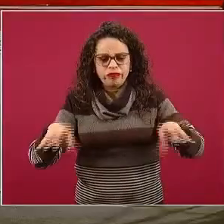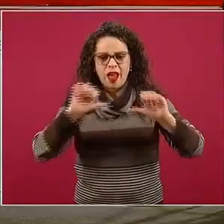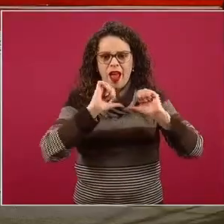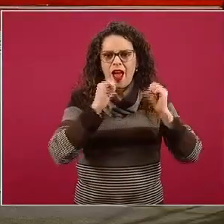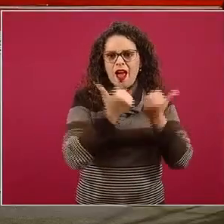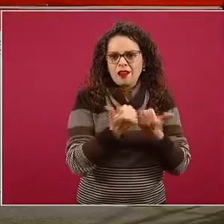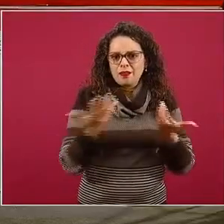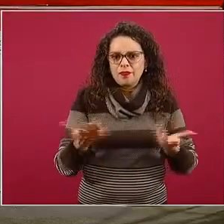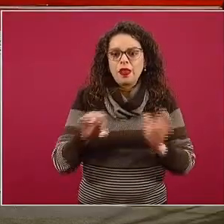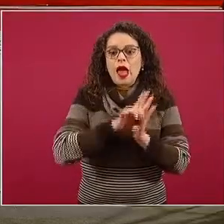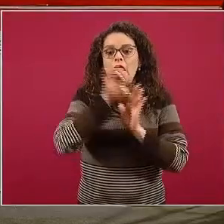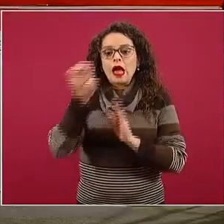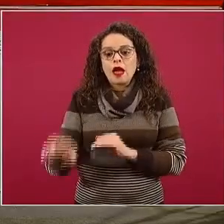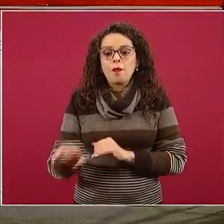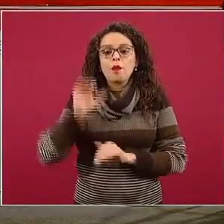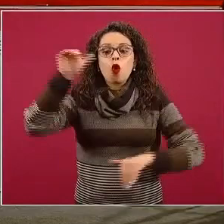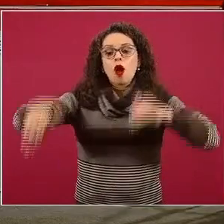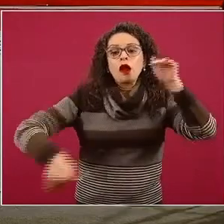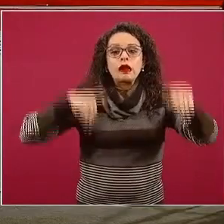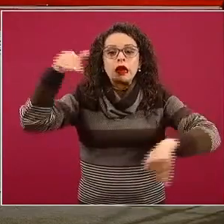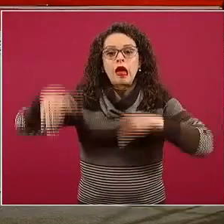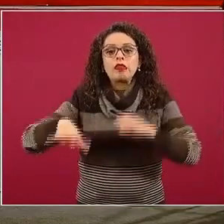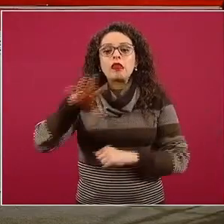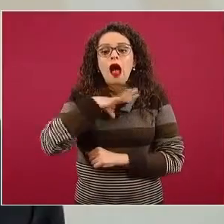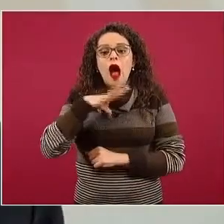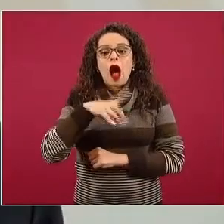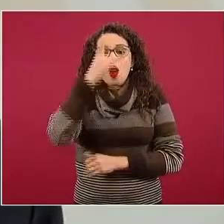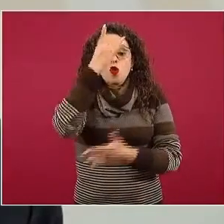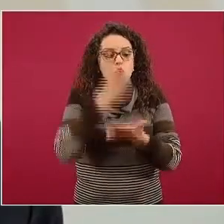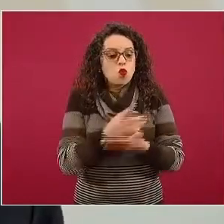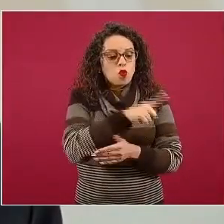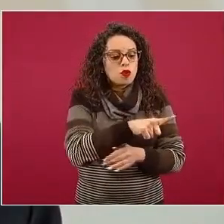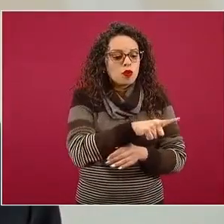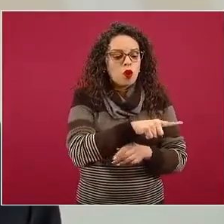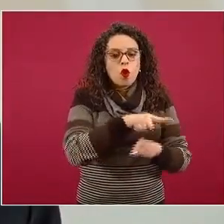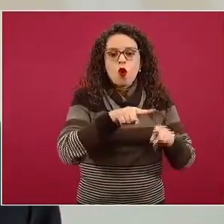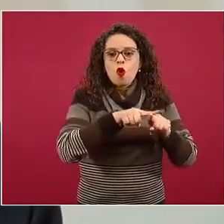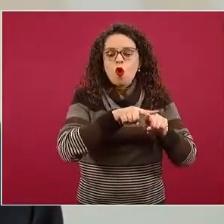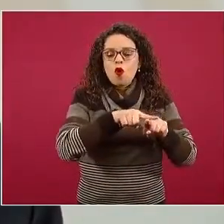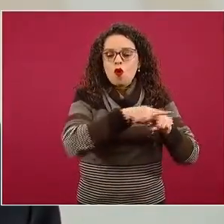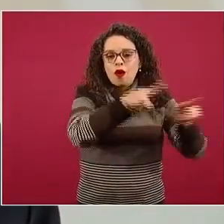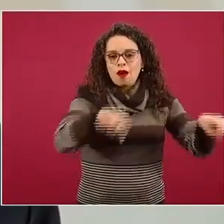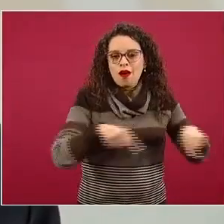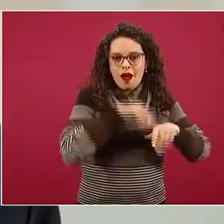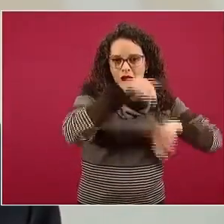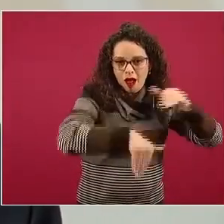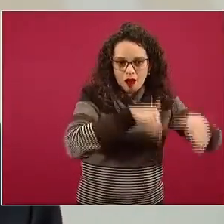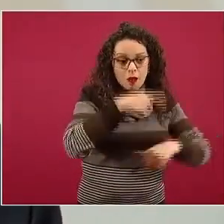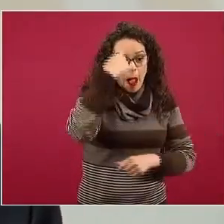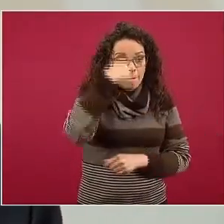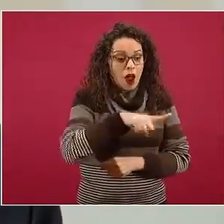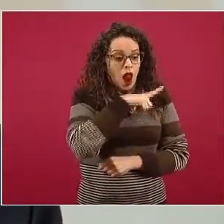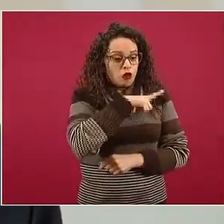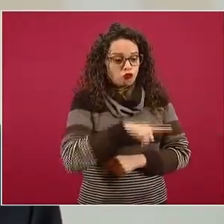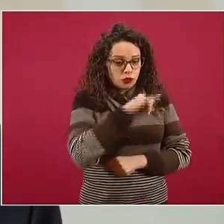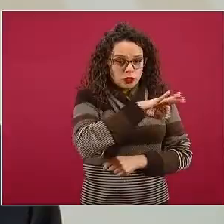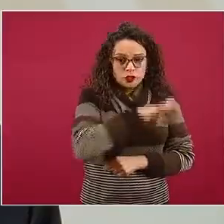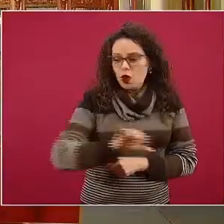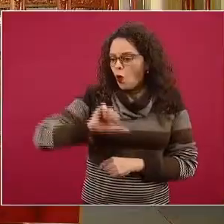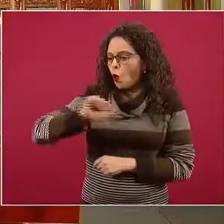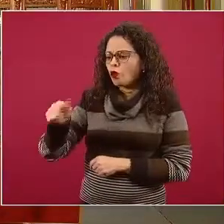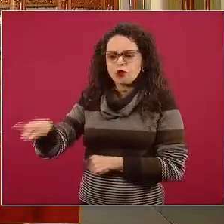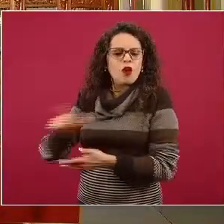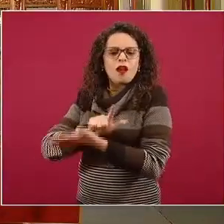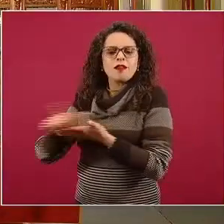hubiera área de orinar y de no orinar. Para que la gente le quede claro y por qué esto, este es uno de los